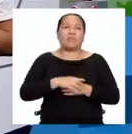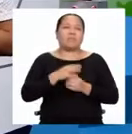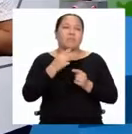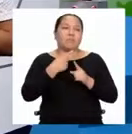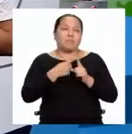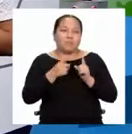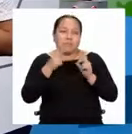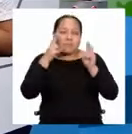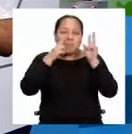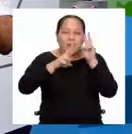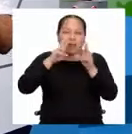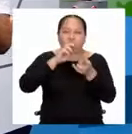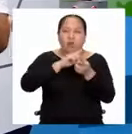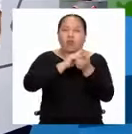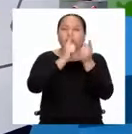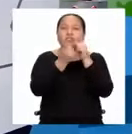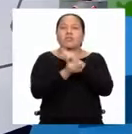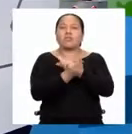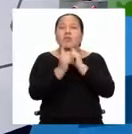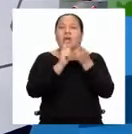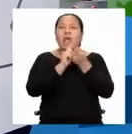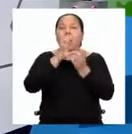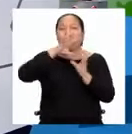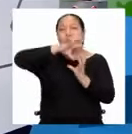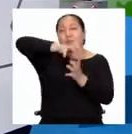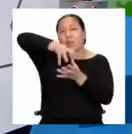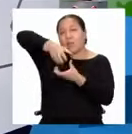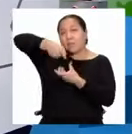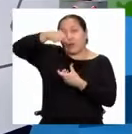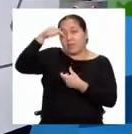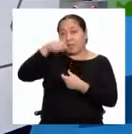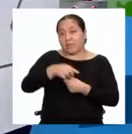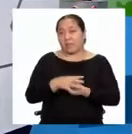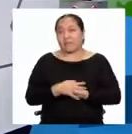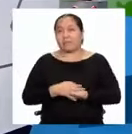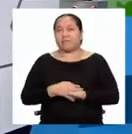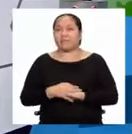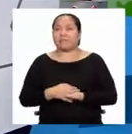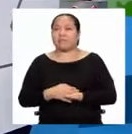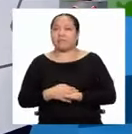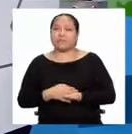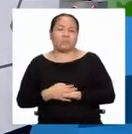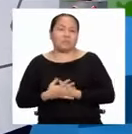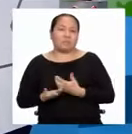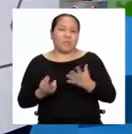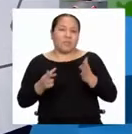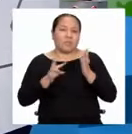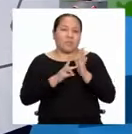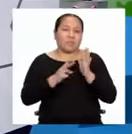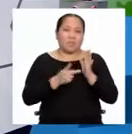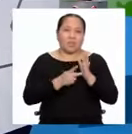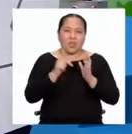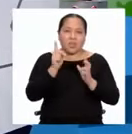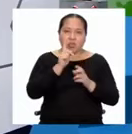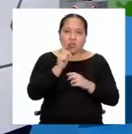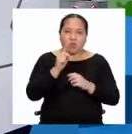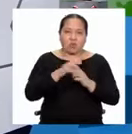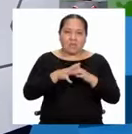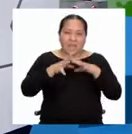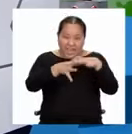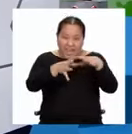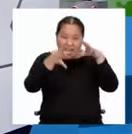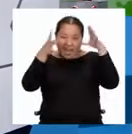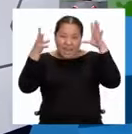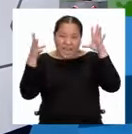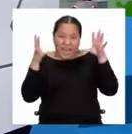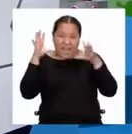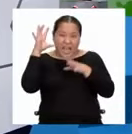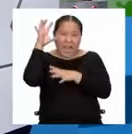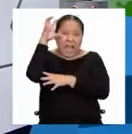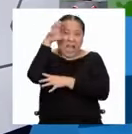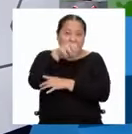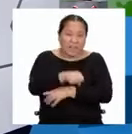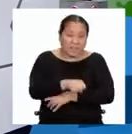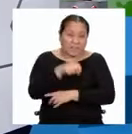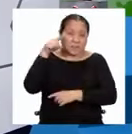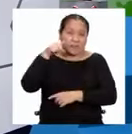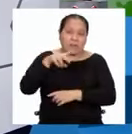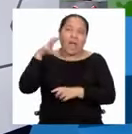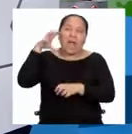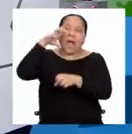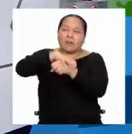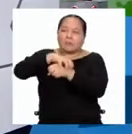que generó este. Eso quiere decir que no basta con ser un depredador grande y encabezar la